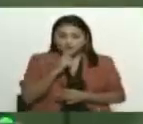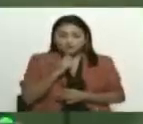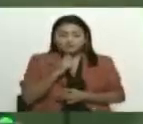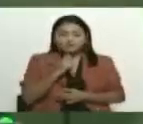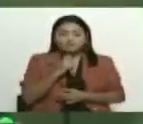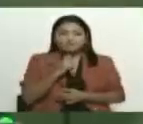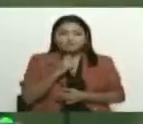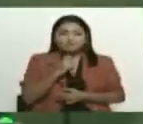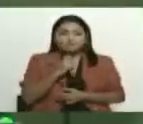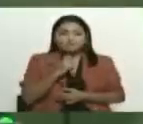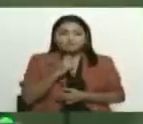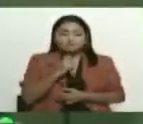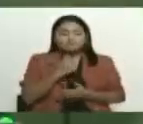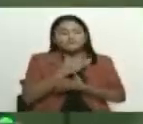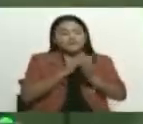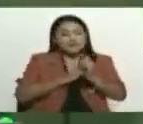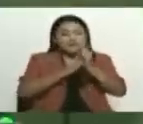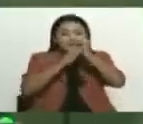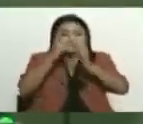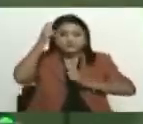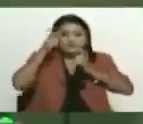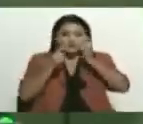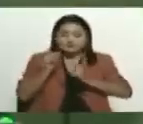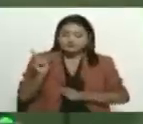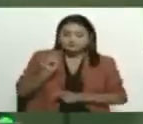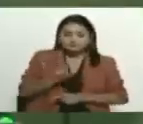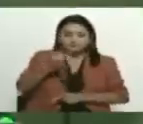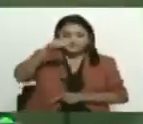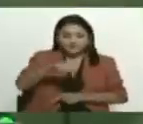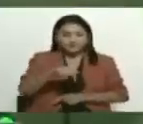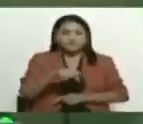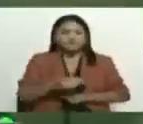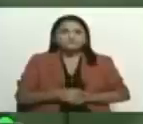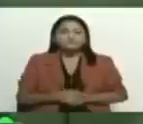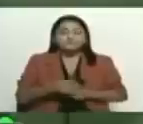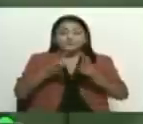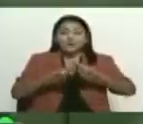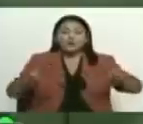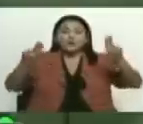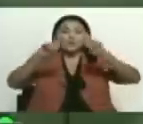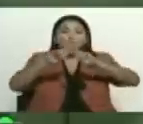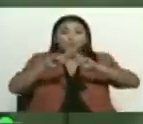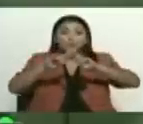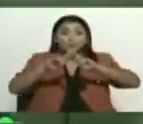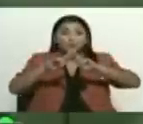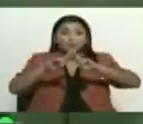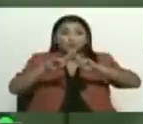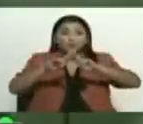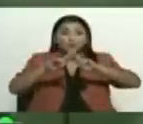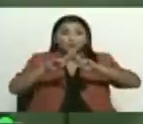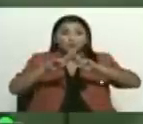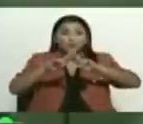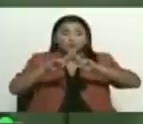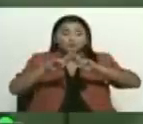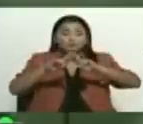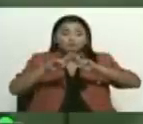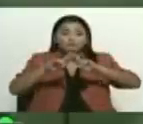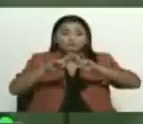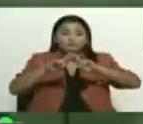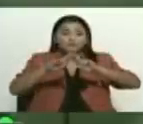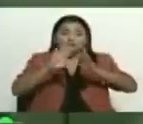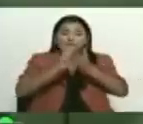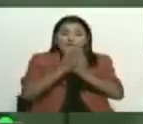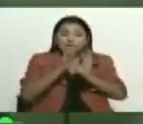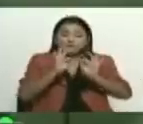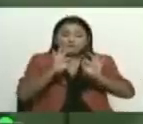Chávez dijo desde esta misma tribuna, abro comillas, las Naciones Unidas han agotado su modelo y no se